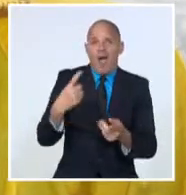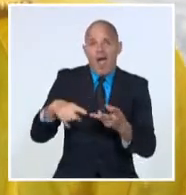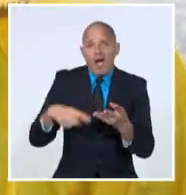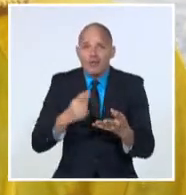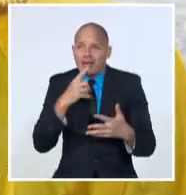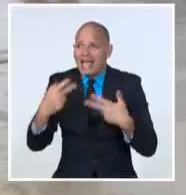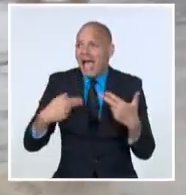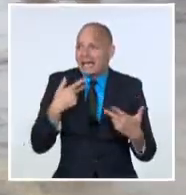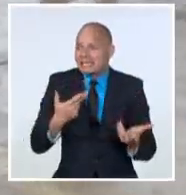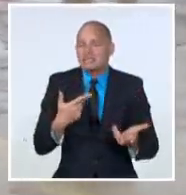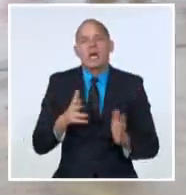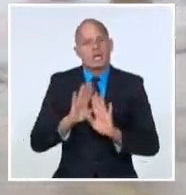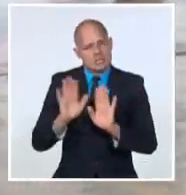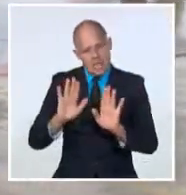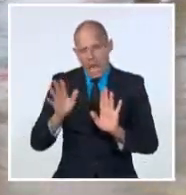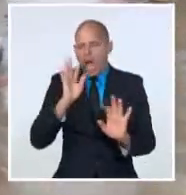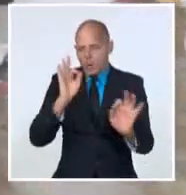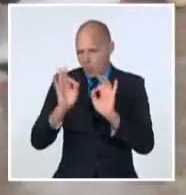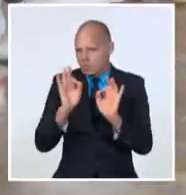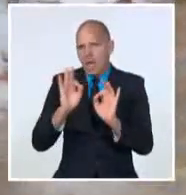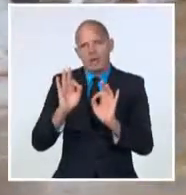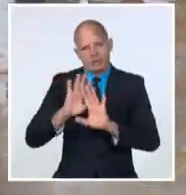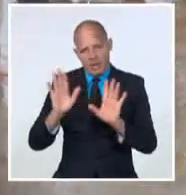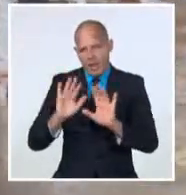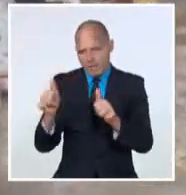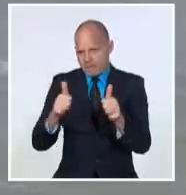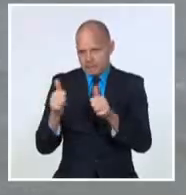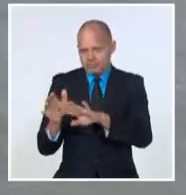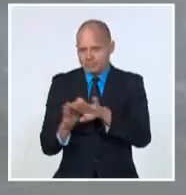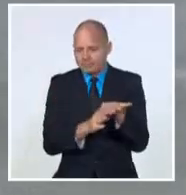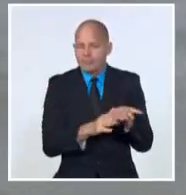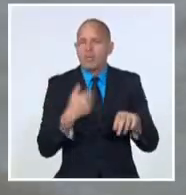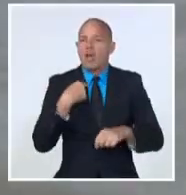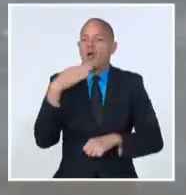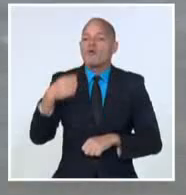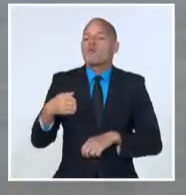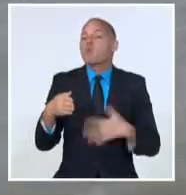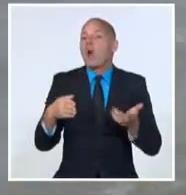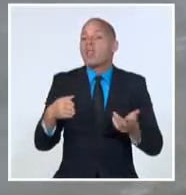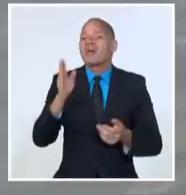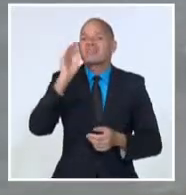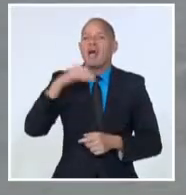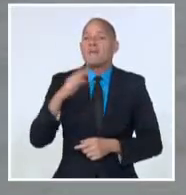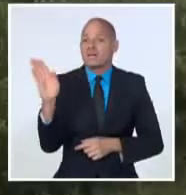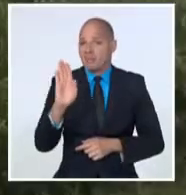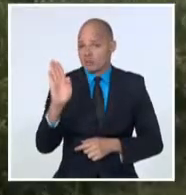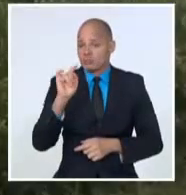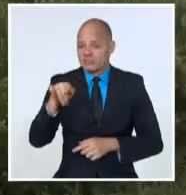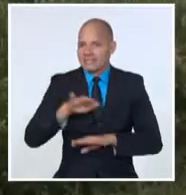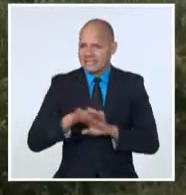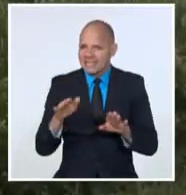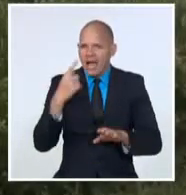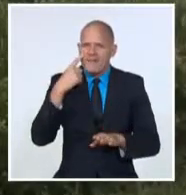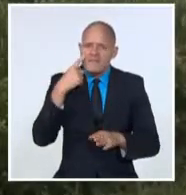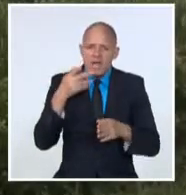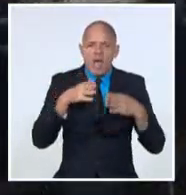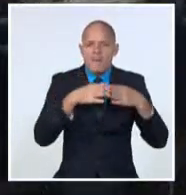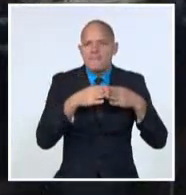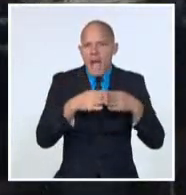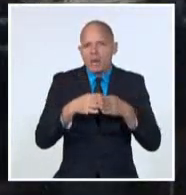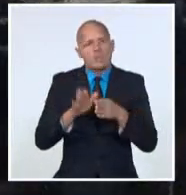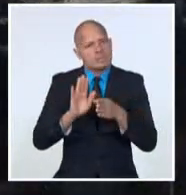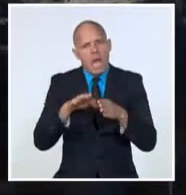los centros más importantes. En recorrido por el puerto de Batabanó, las autoridades constataron la protección de las embarcaciones en